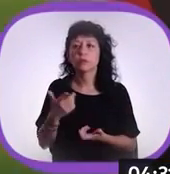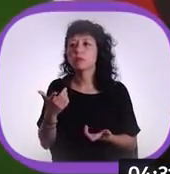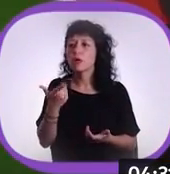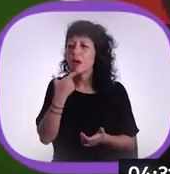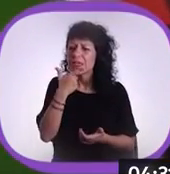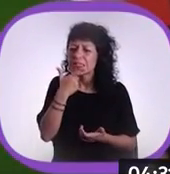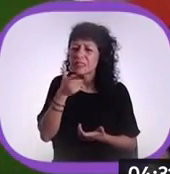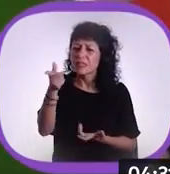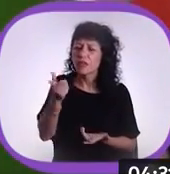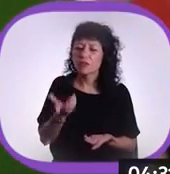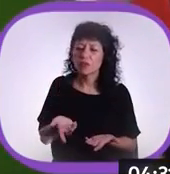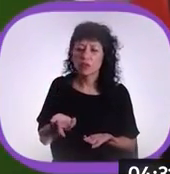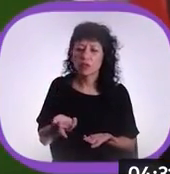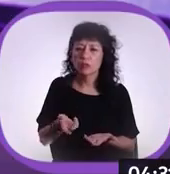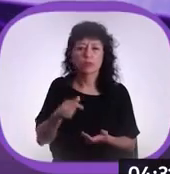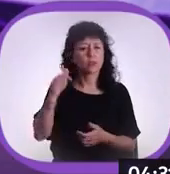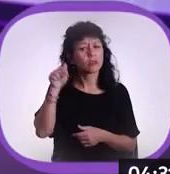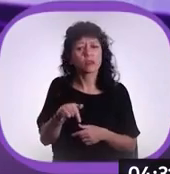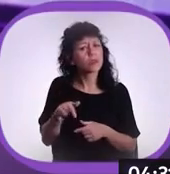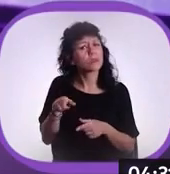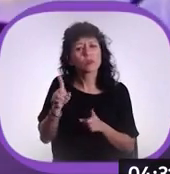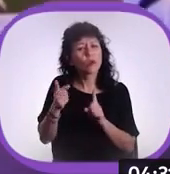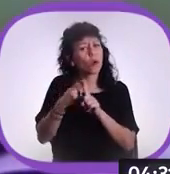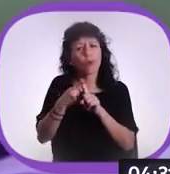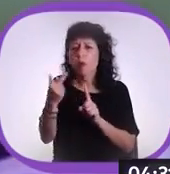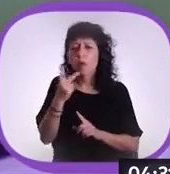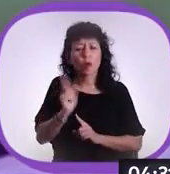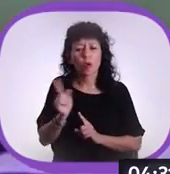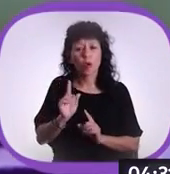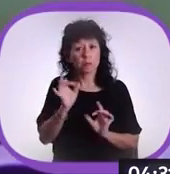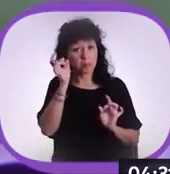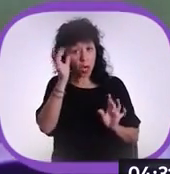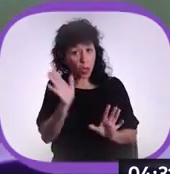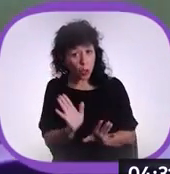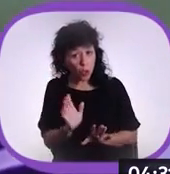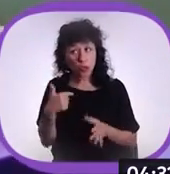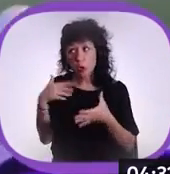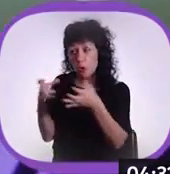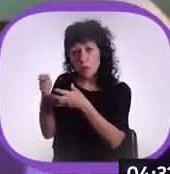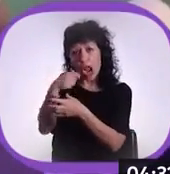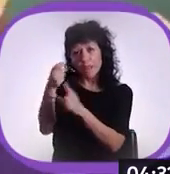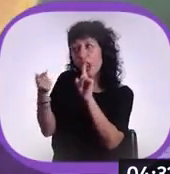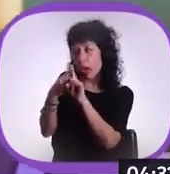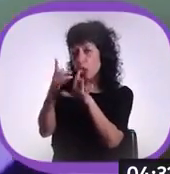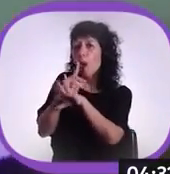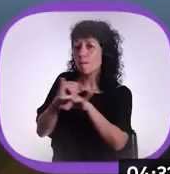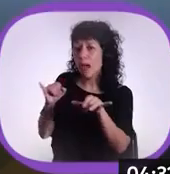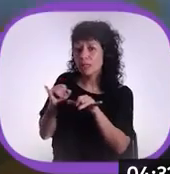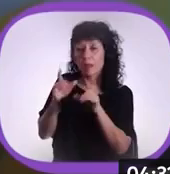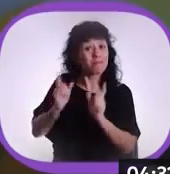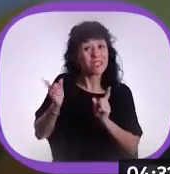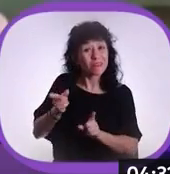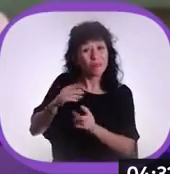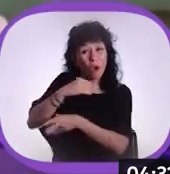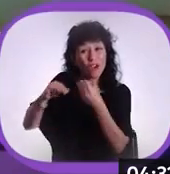¡Stanford! Definitivamente este no era el plan. ¿Disculpa? Yo he negociado la paz con los Vandals, igual que mi ancestro.